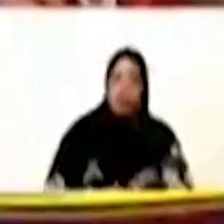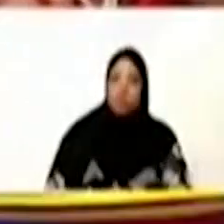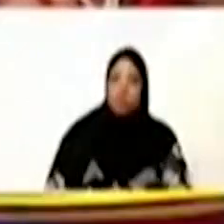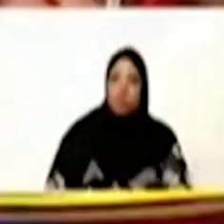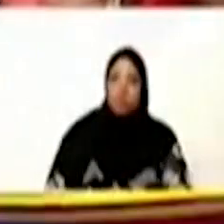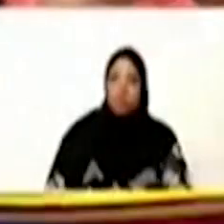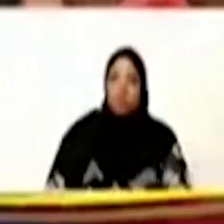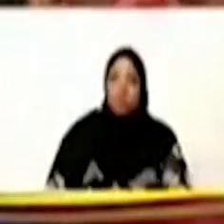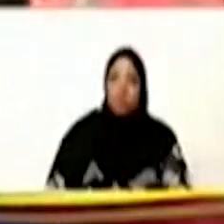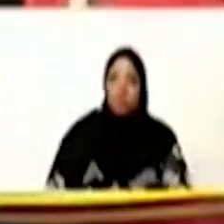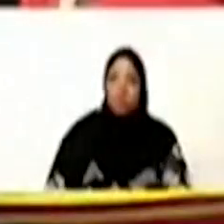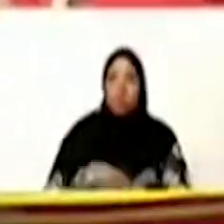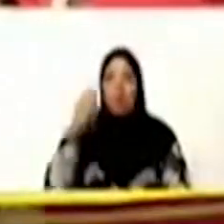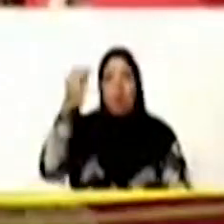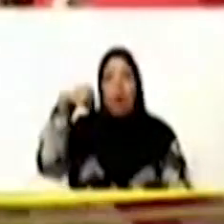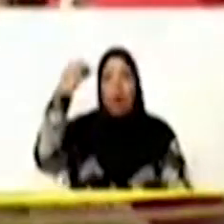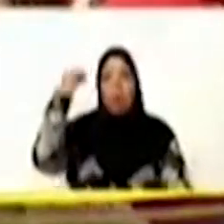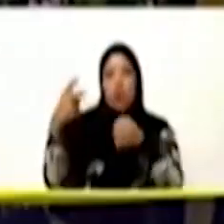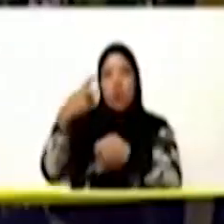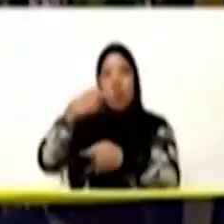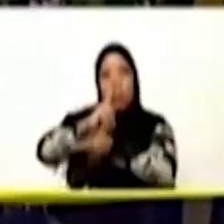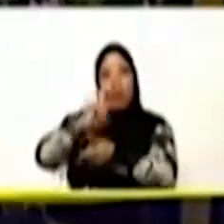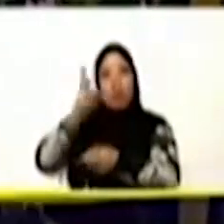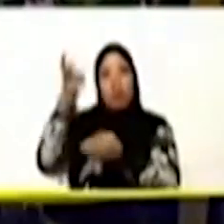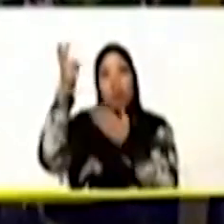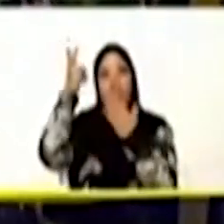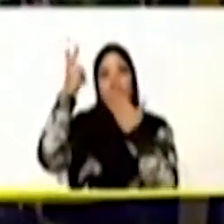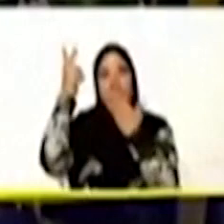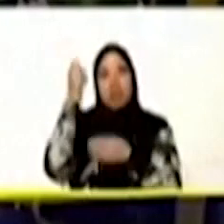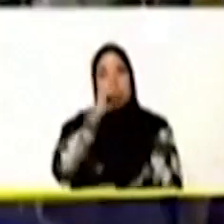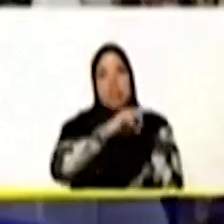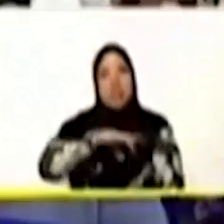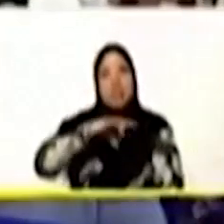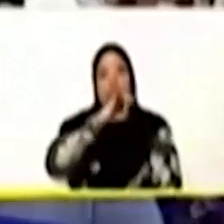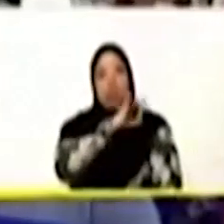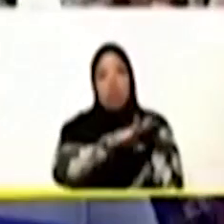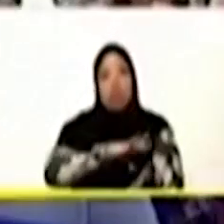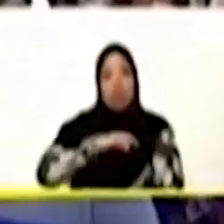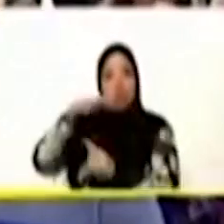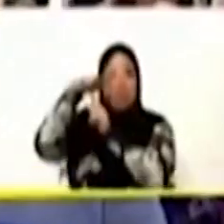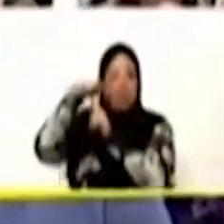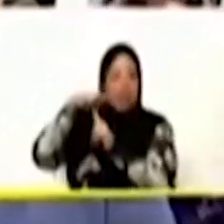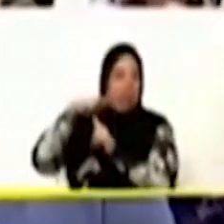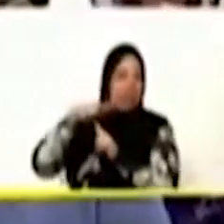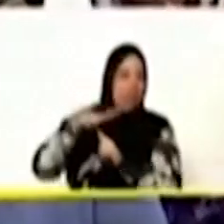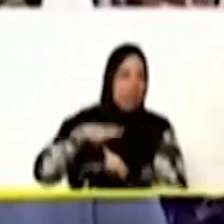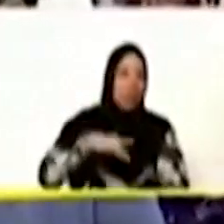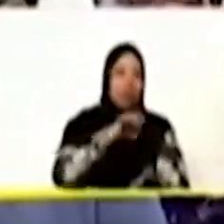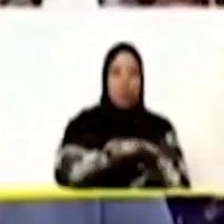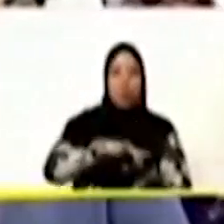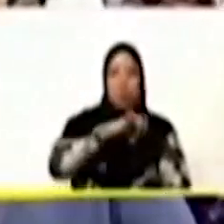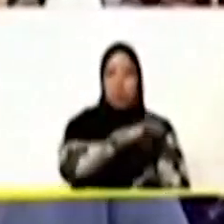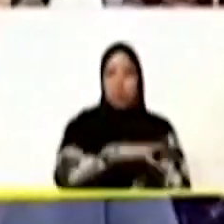en el país el feriado del 12 de octubre. Los indios mapuches de Chile, tan reprimidos en Chile. El